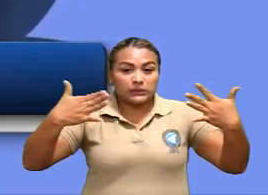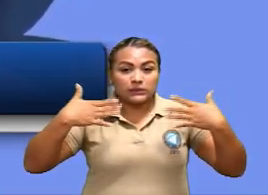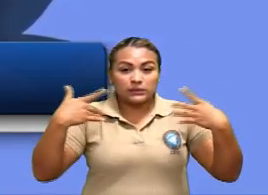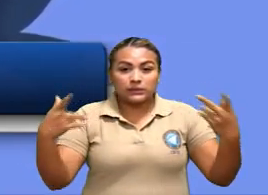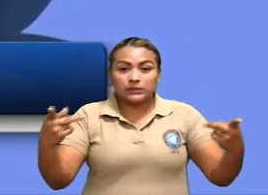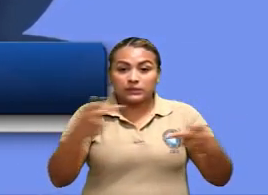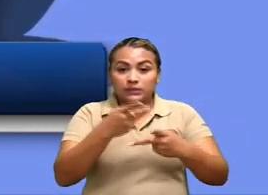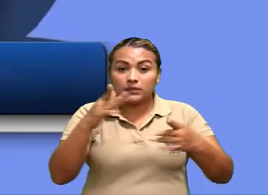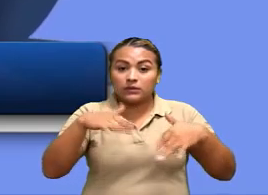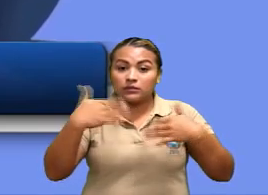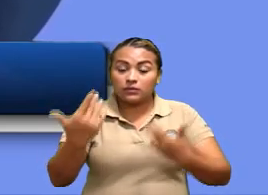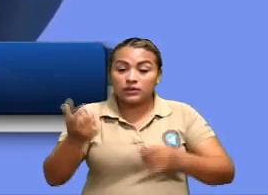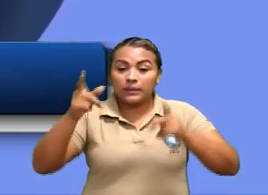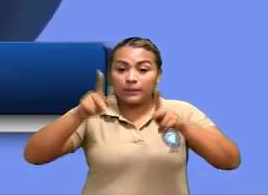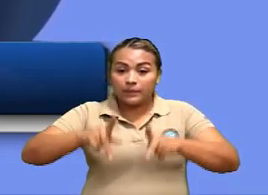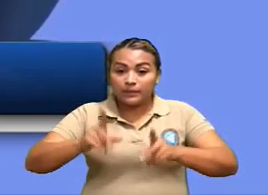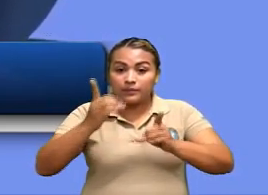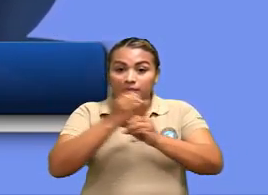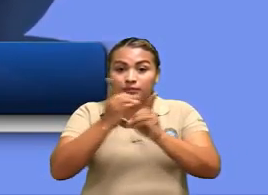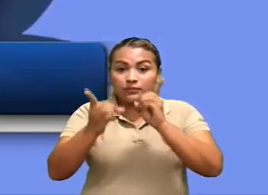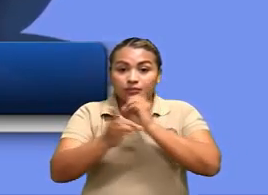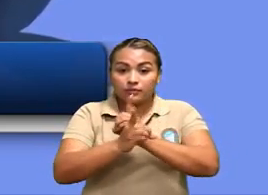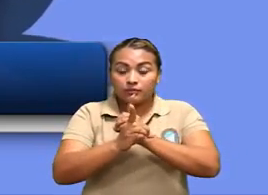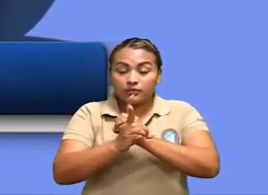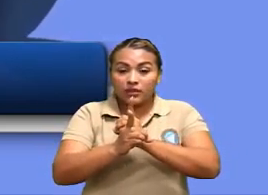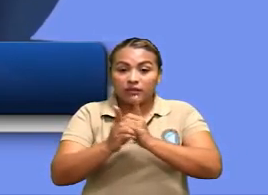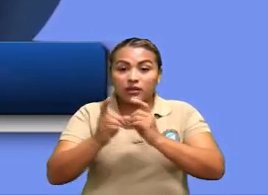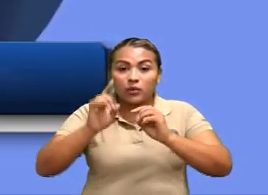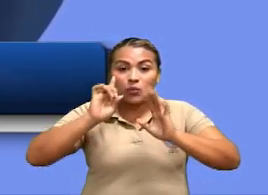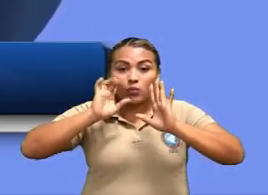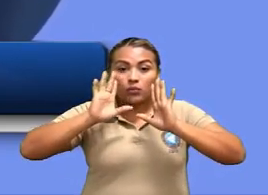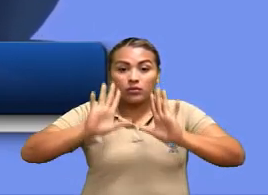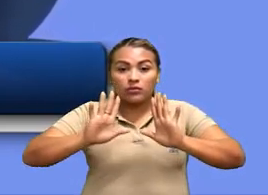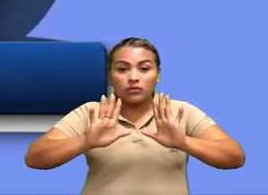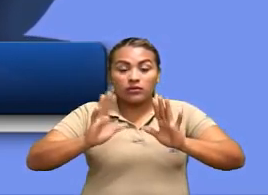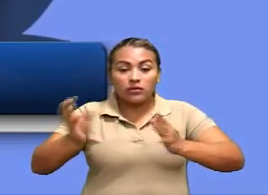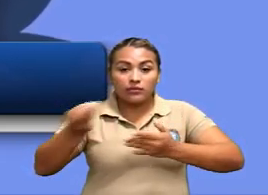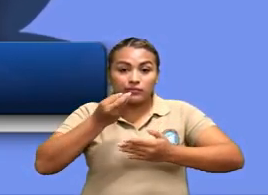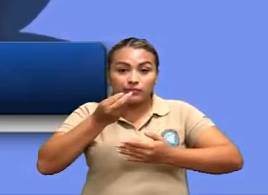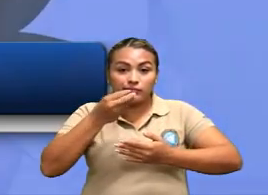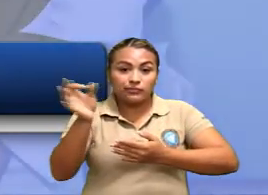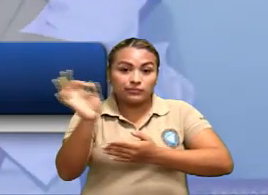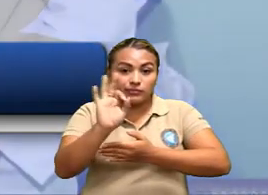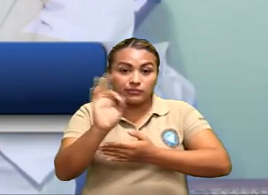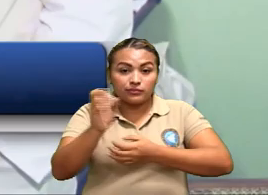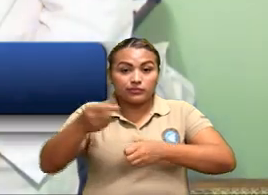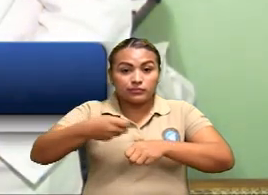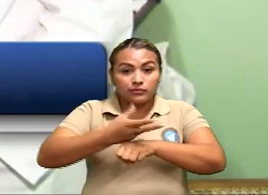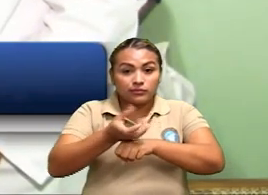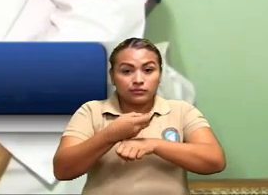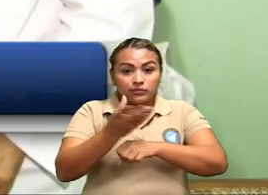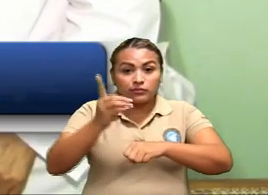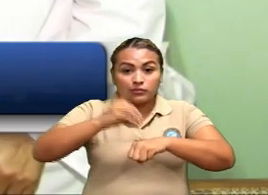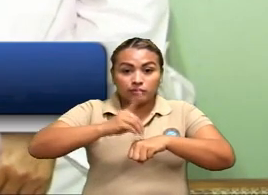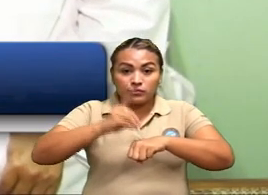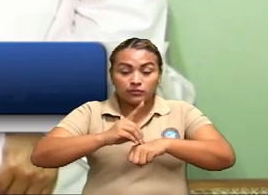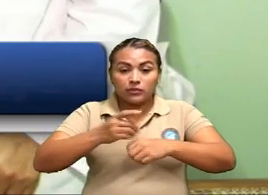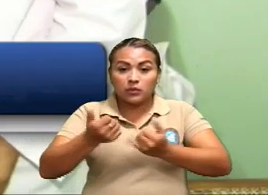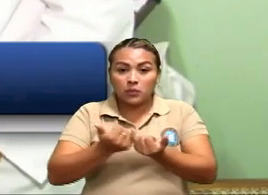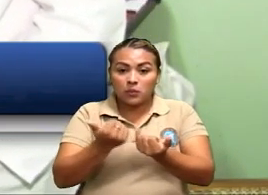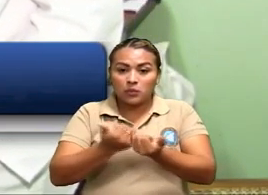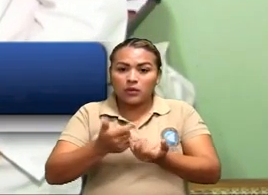estarse vigilando la presión. Y como siempre, cuidándonos en alimentación, ¿verdad? Se les recomienda tomar bastante agua.